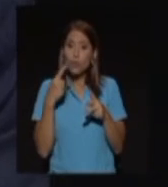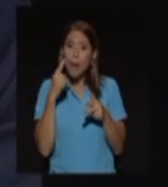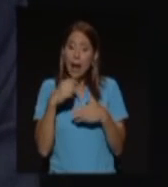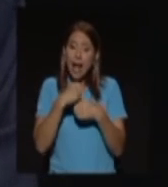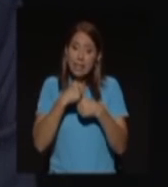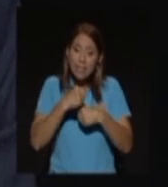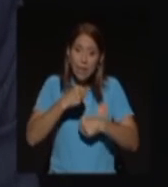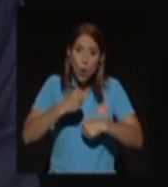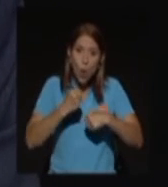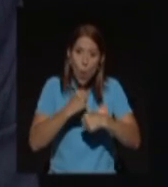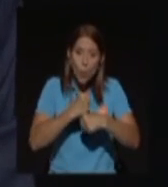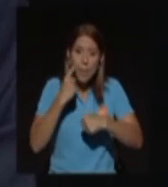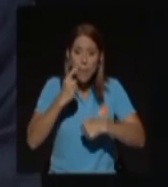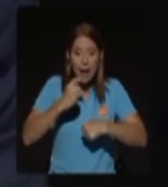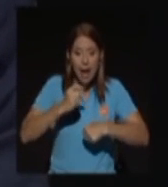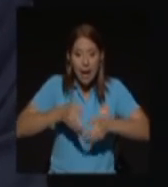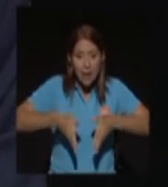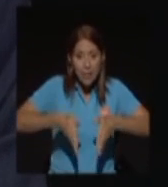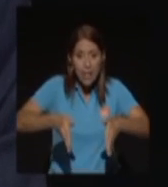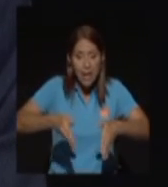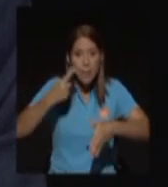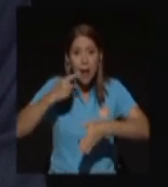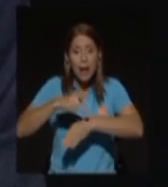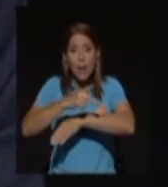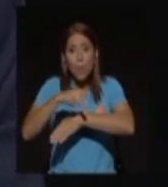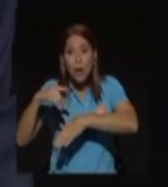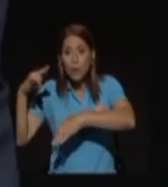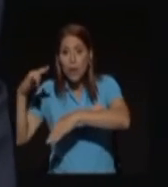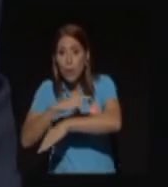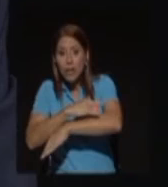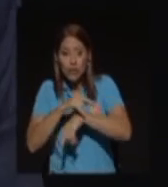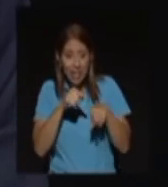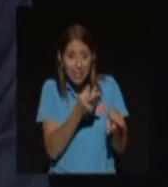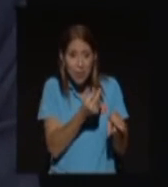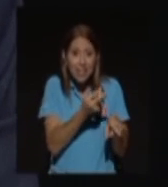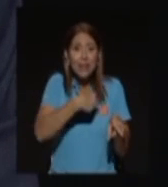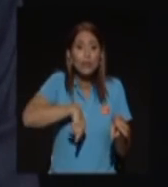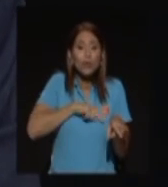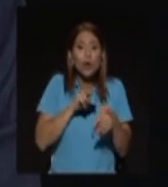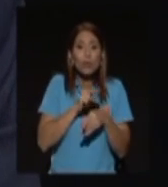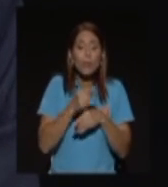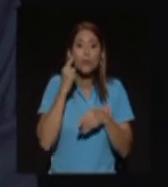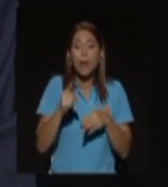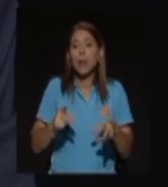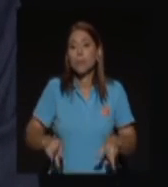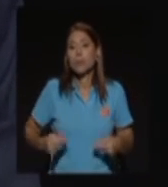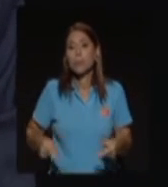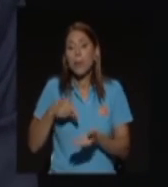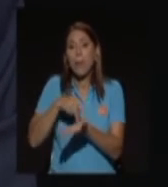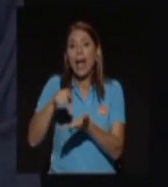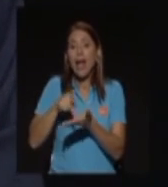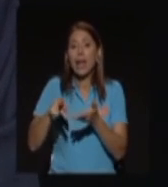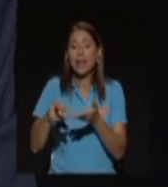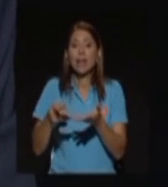carreteras, aeropuertos, etcétera, lo seguimos destinando a pagar los gastos corrientes del gobierno central. El